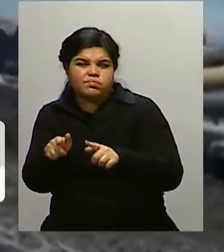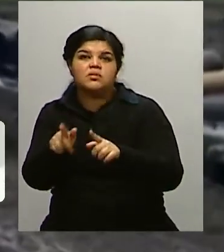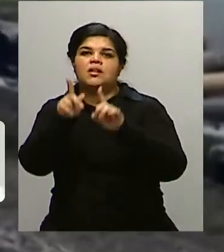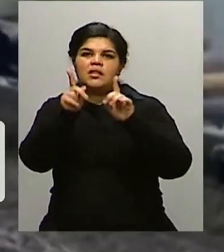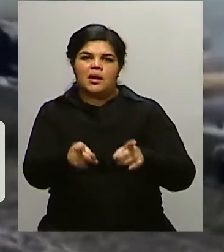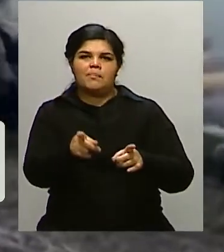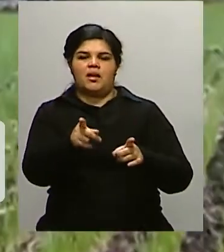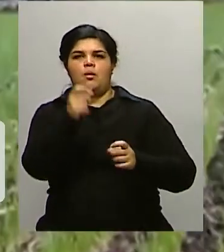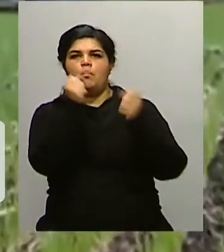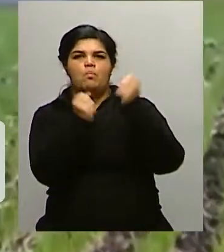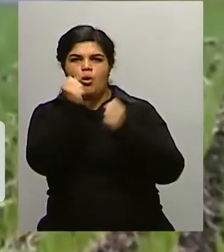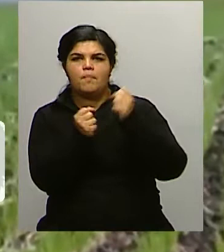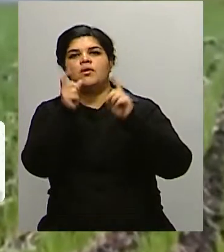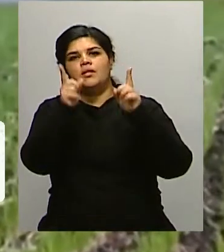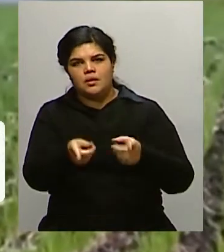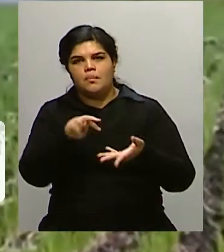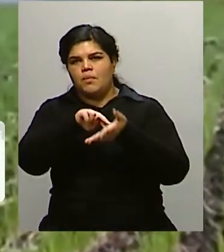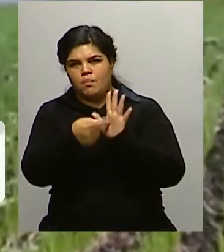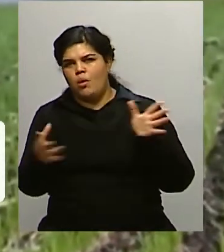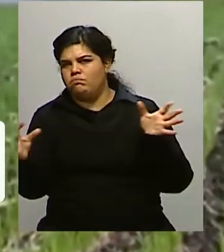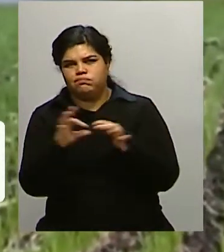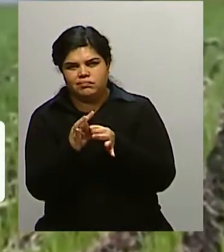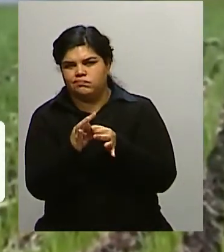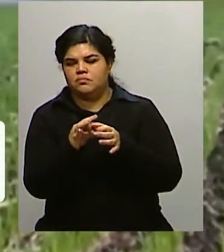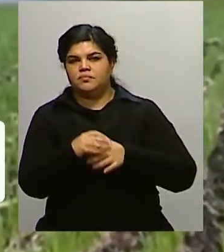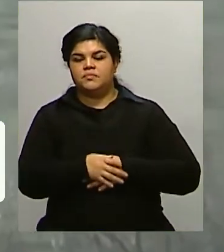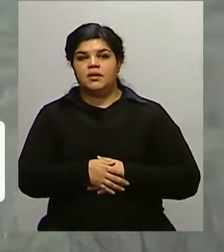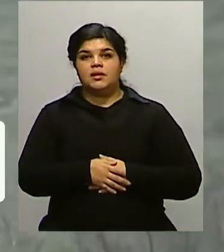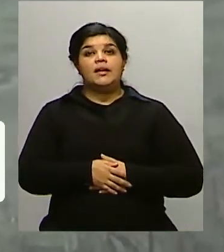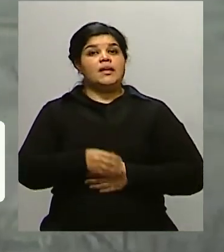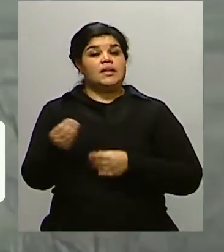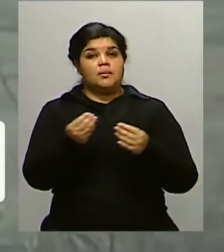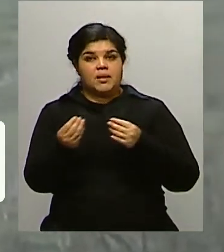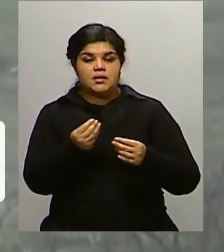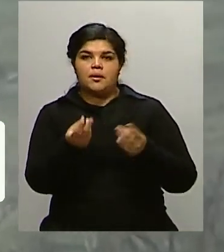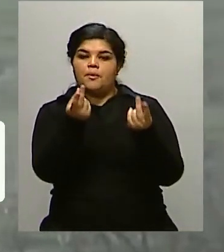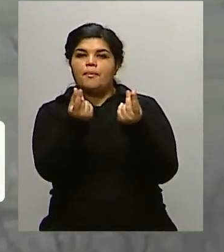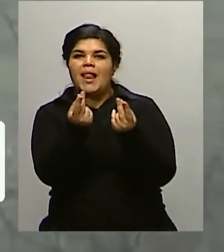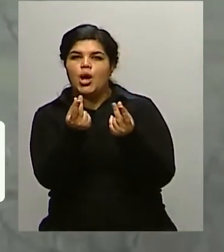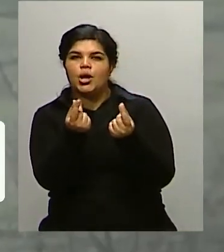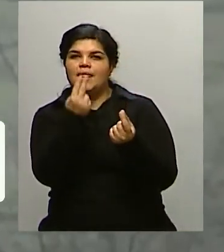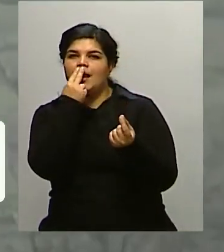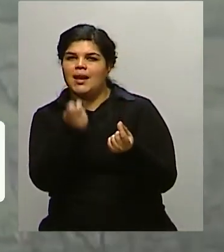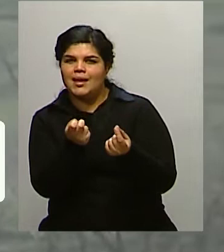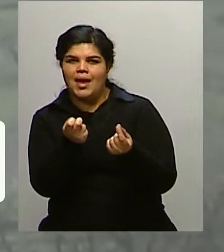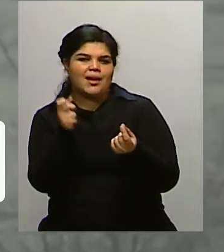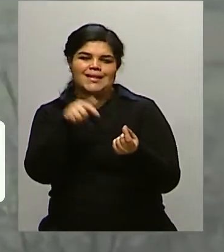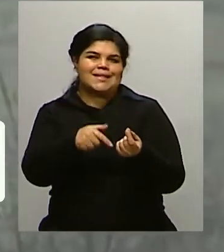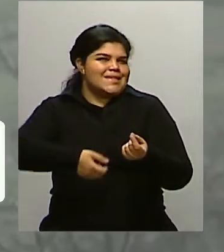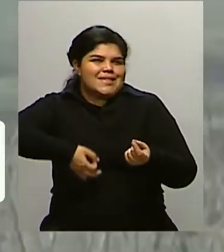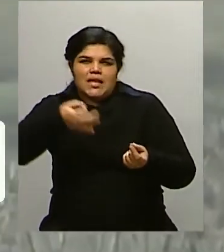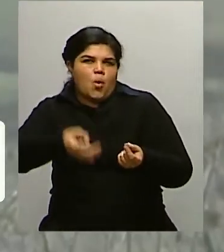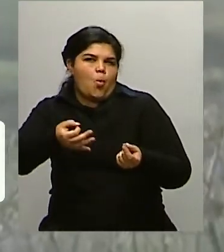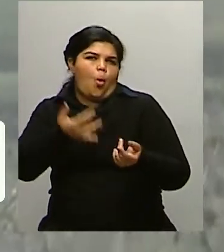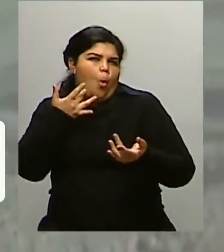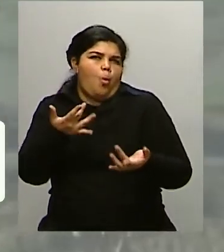impacto primordial ha sido, obviamente, los precios de la energía, y digo obviamente por el hecho de